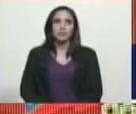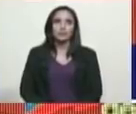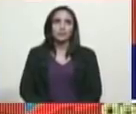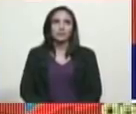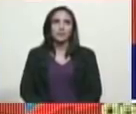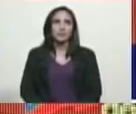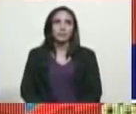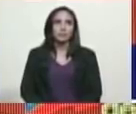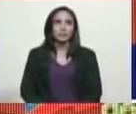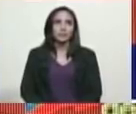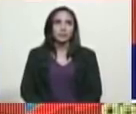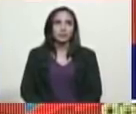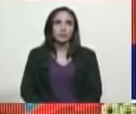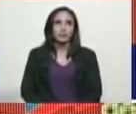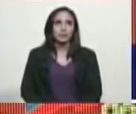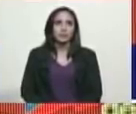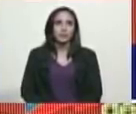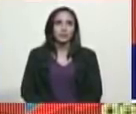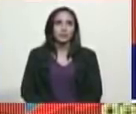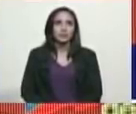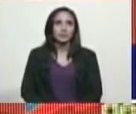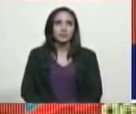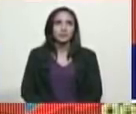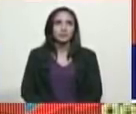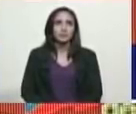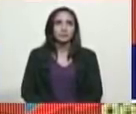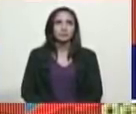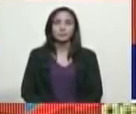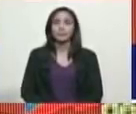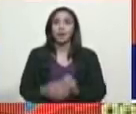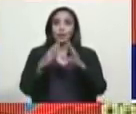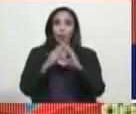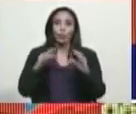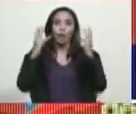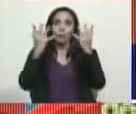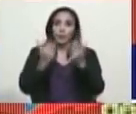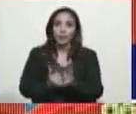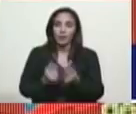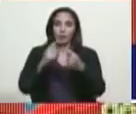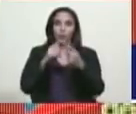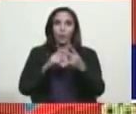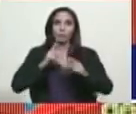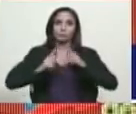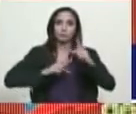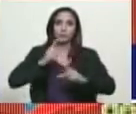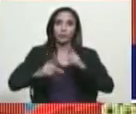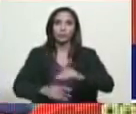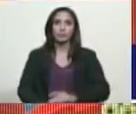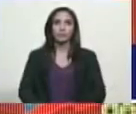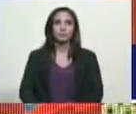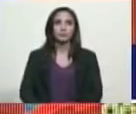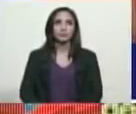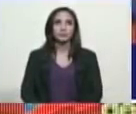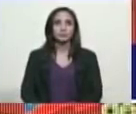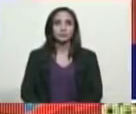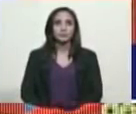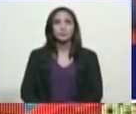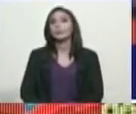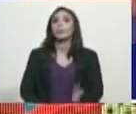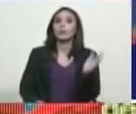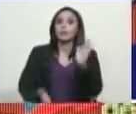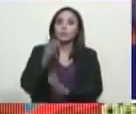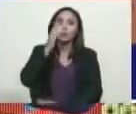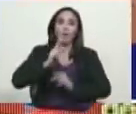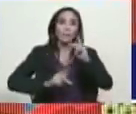Yo he dicho, démosle la vuelta a la carrera de administración y pongamos administradores productivos de los CLAP, para que se vayan a